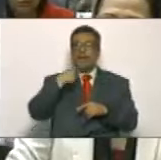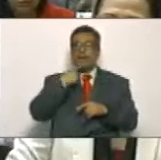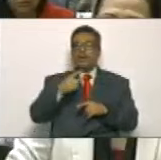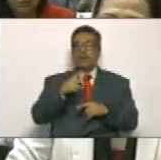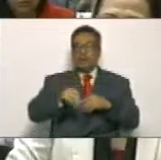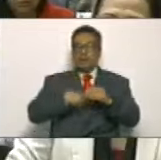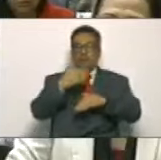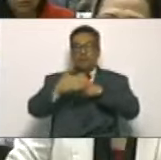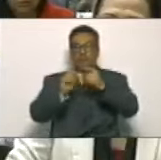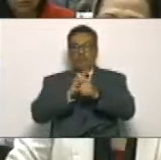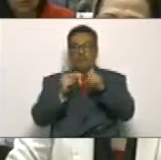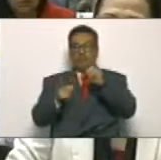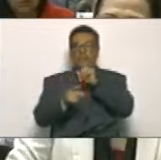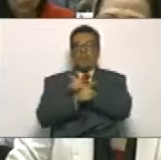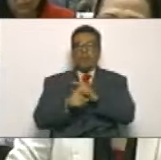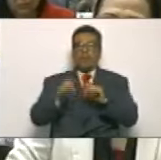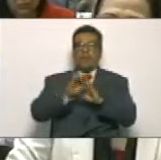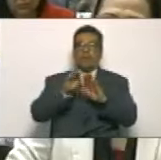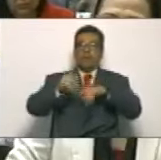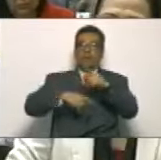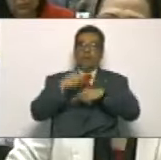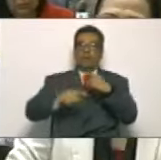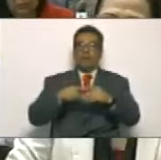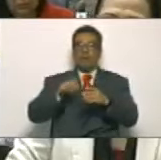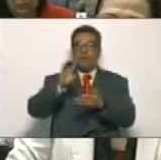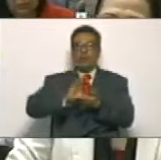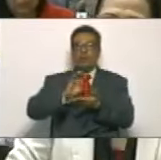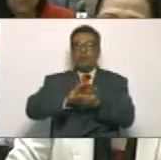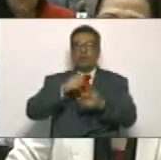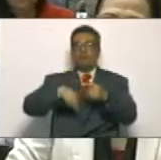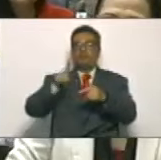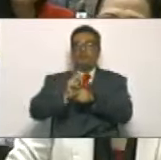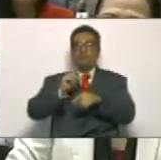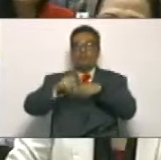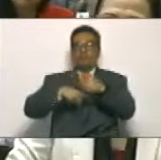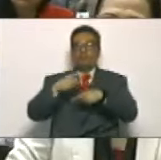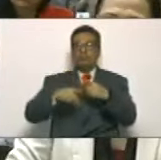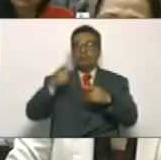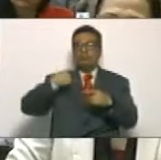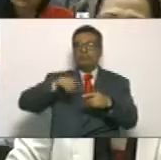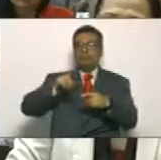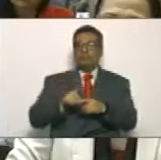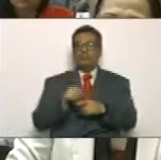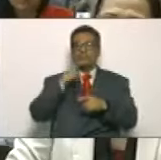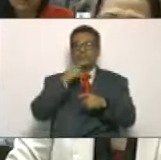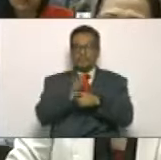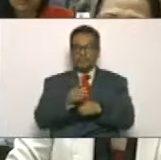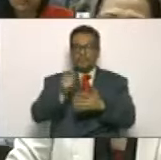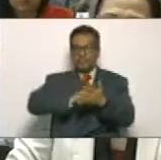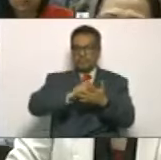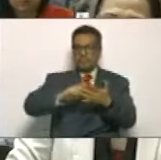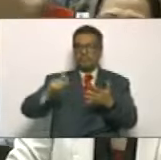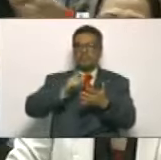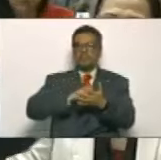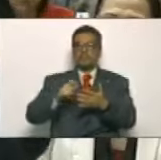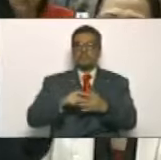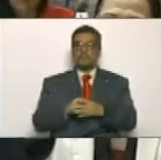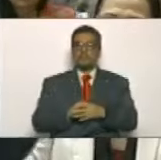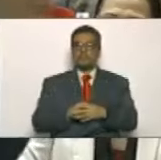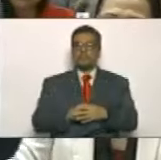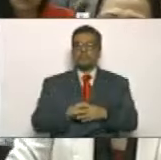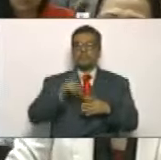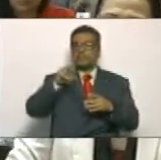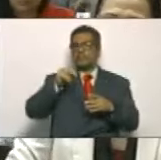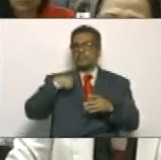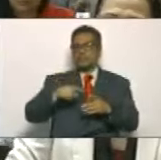debemos avanzar en la reforma del Código de Procedimiento Civil. El único procedimiento que hoy sigue siendo escrito y que no